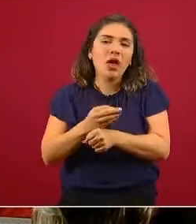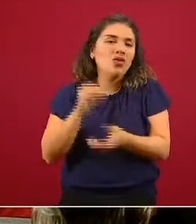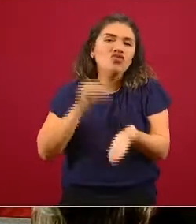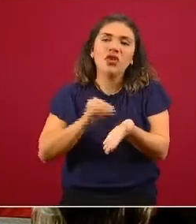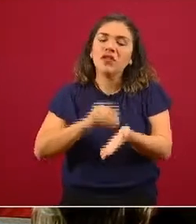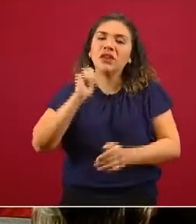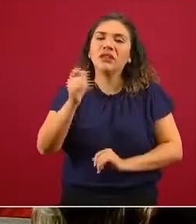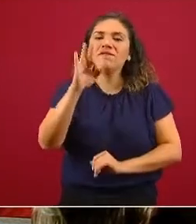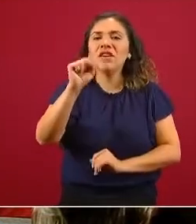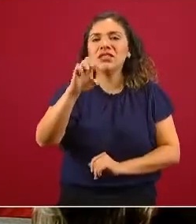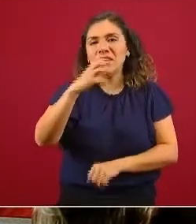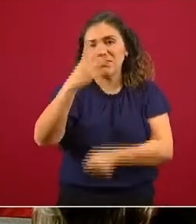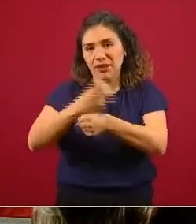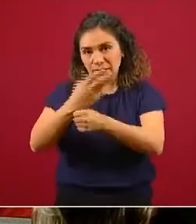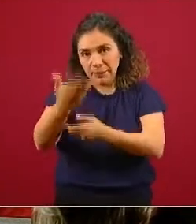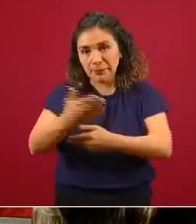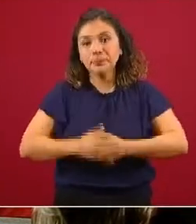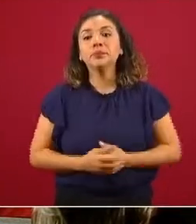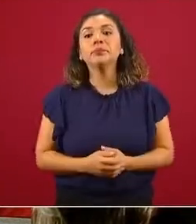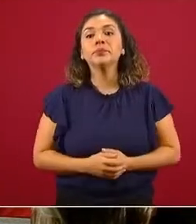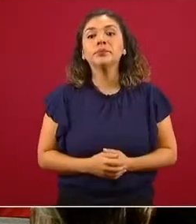todavía en fase 3. Por favor.